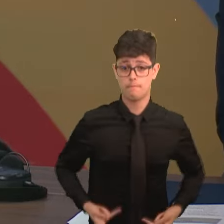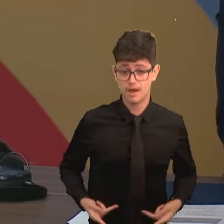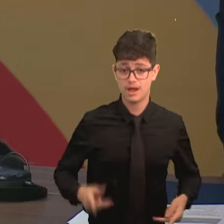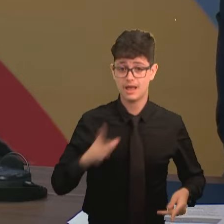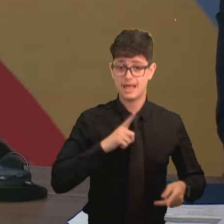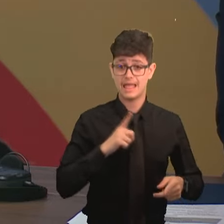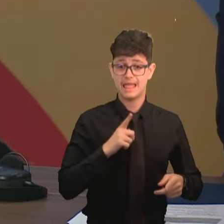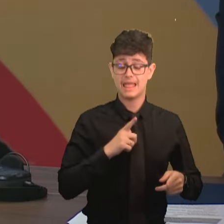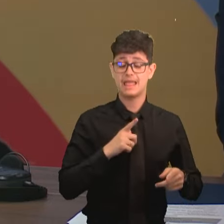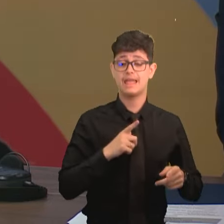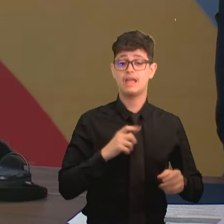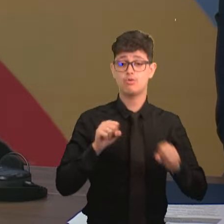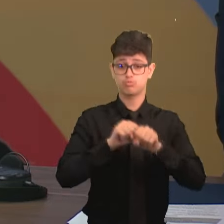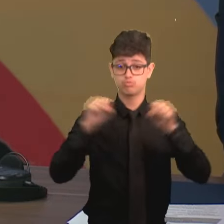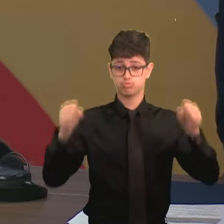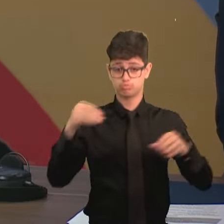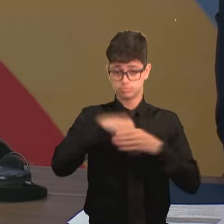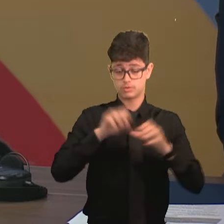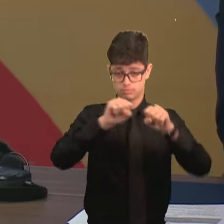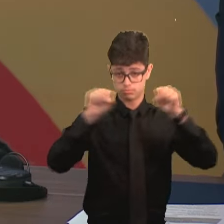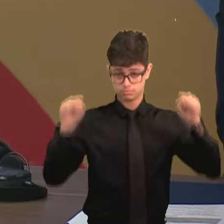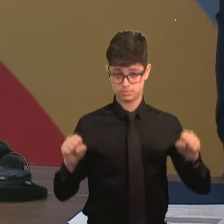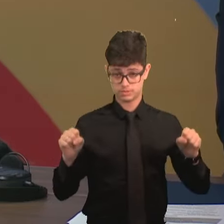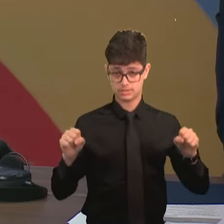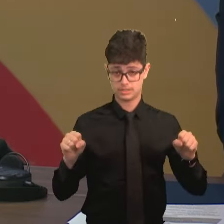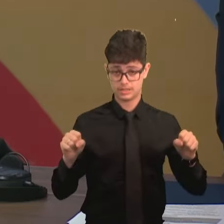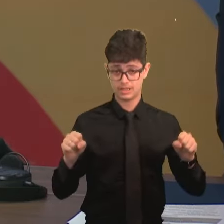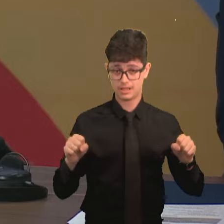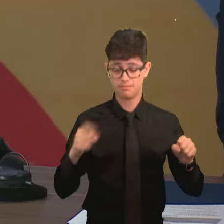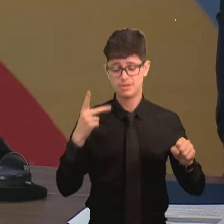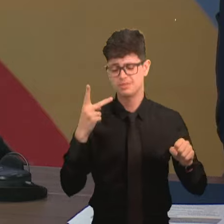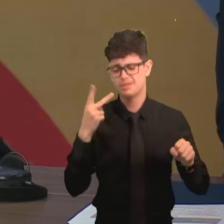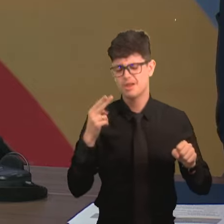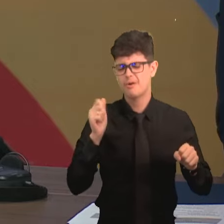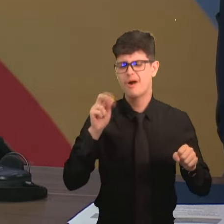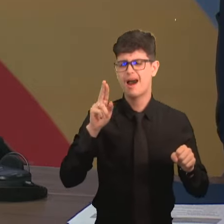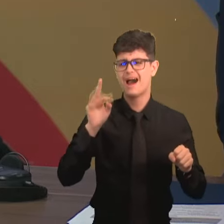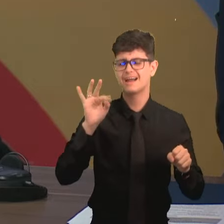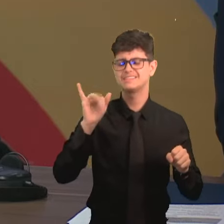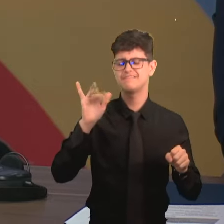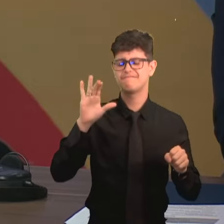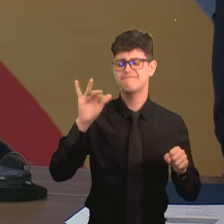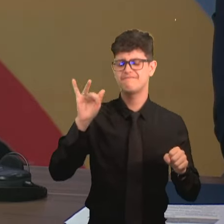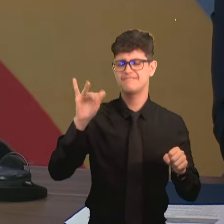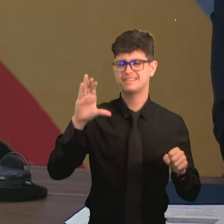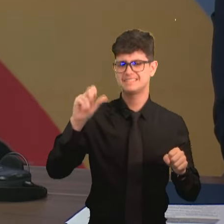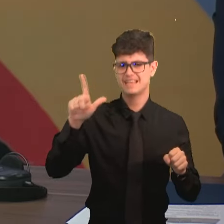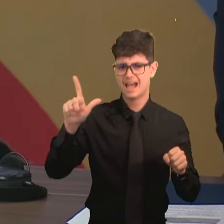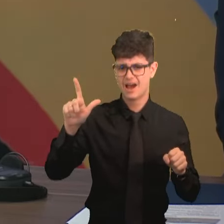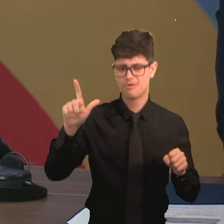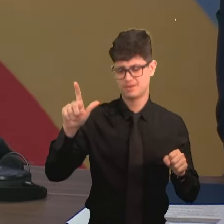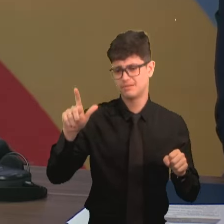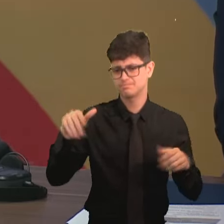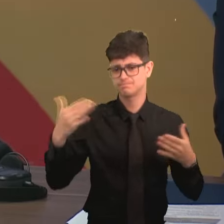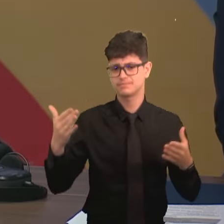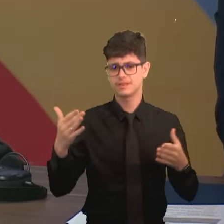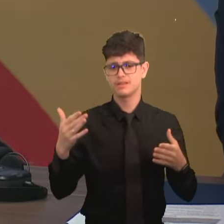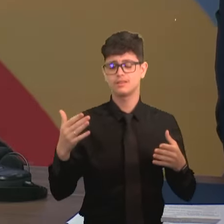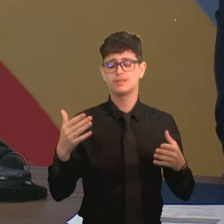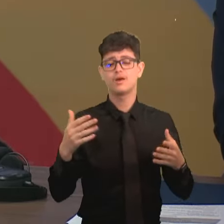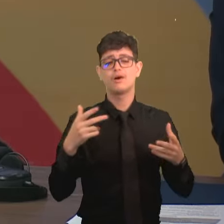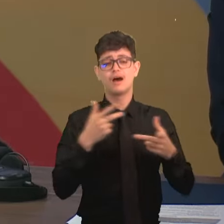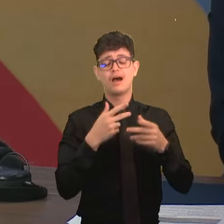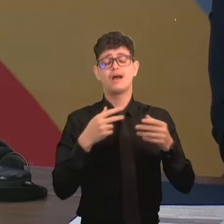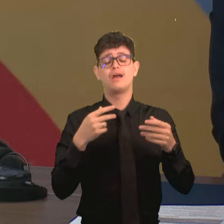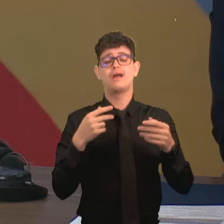son usados por esos sistemas. Por lo tanto, ya no es tan artificial como nosotros imaginamos. Y por eso también sus resultados no son tan objetivos,